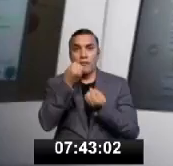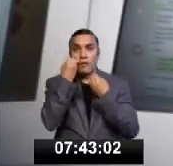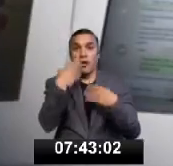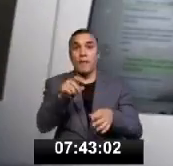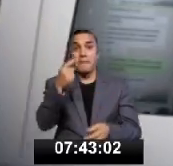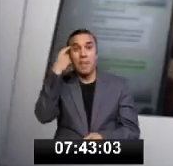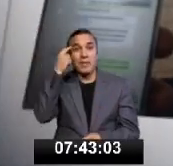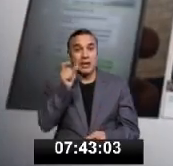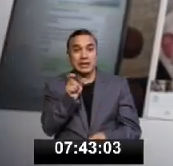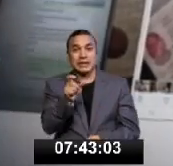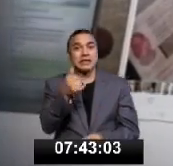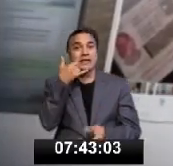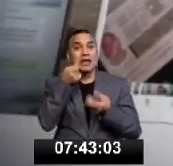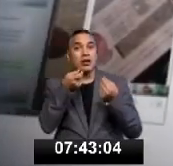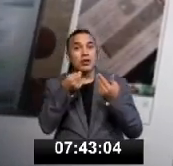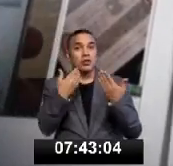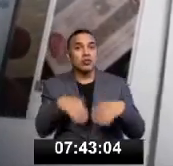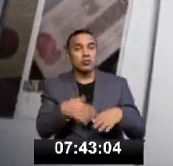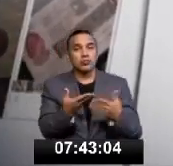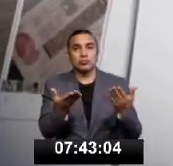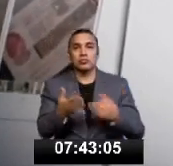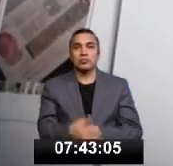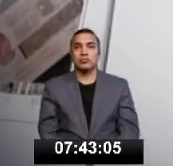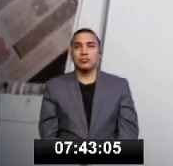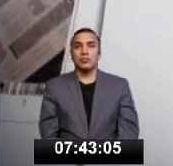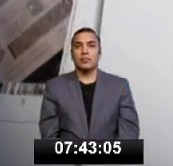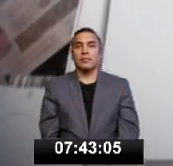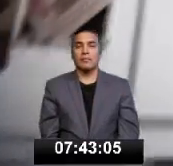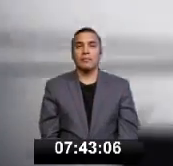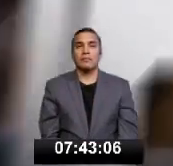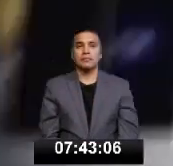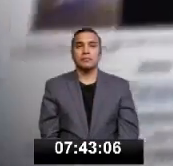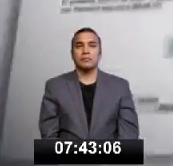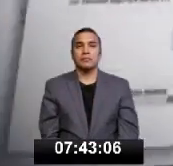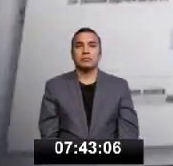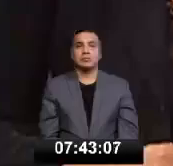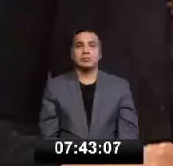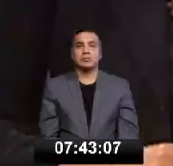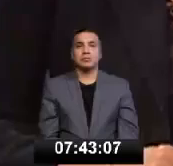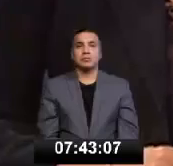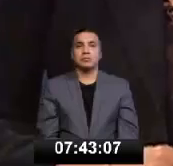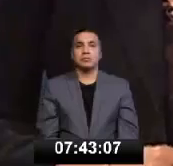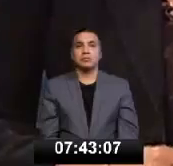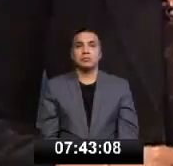flash memory en mención. Fabiola Santana, TC Televisión.